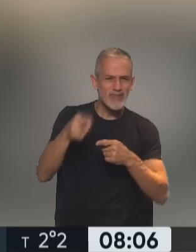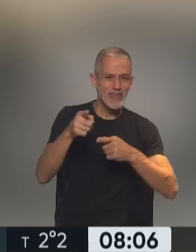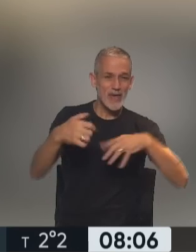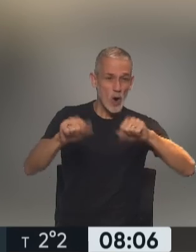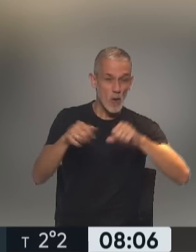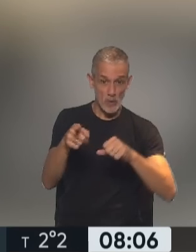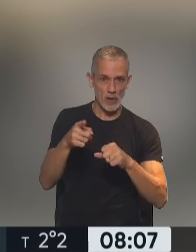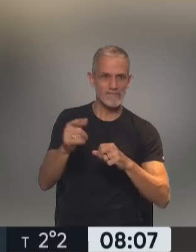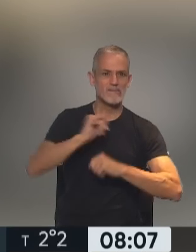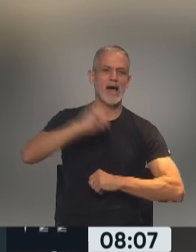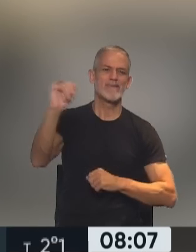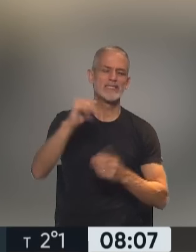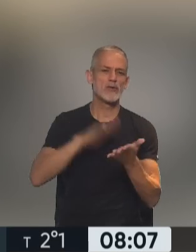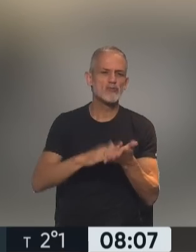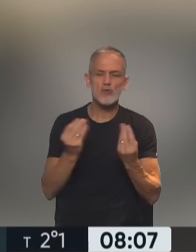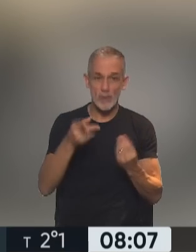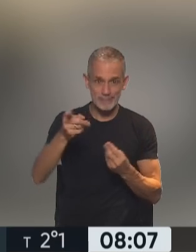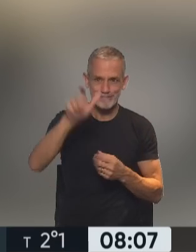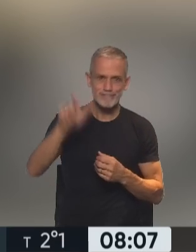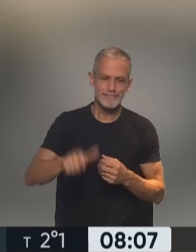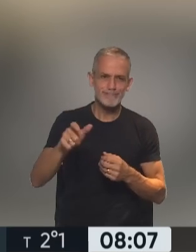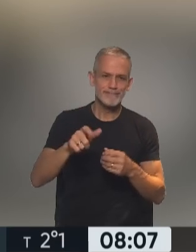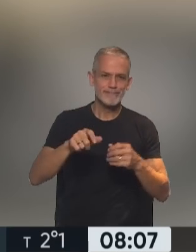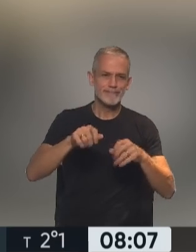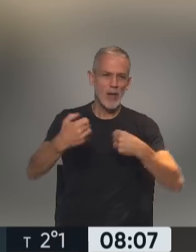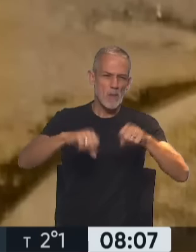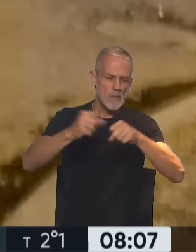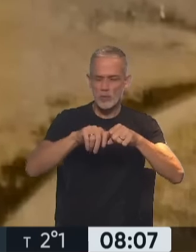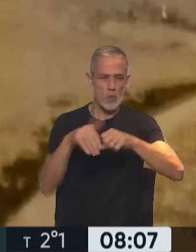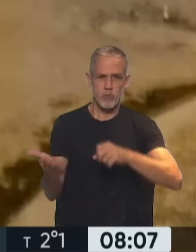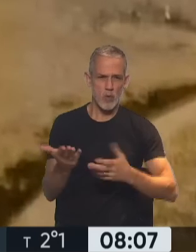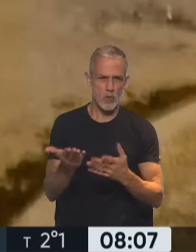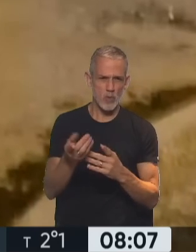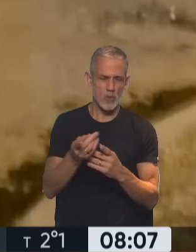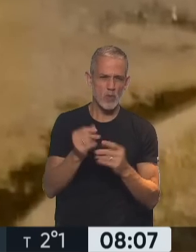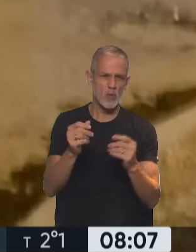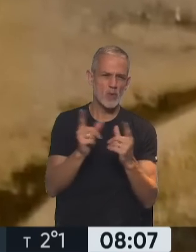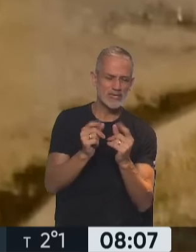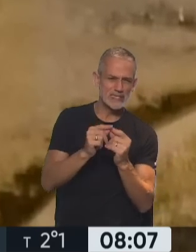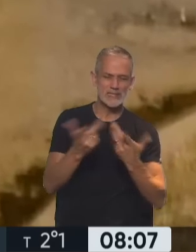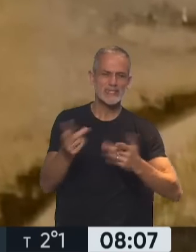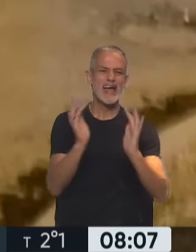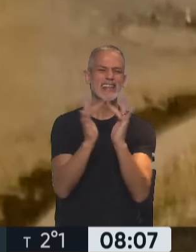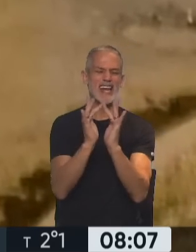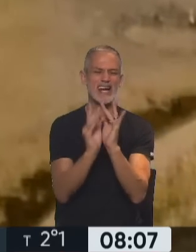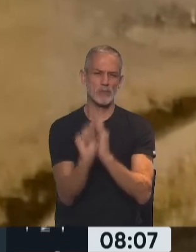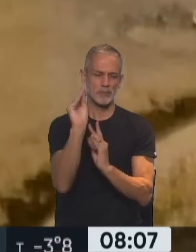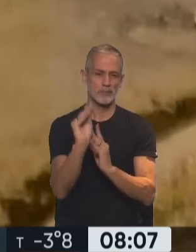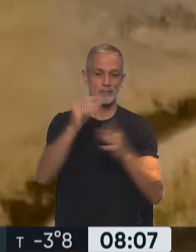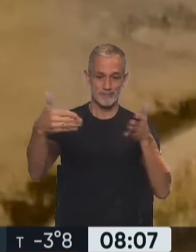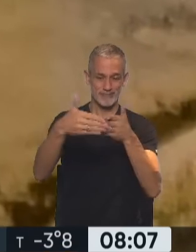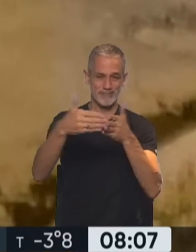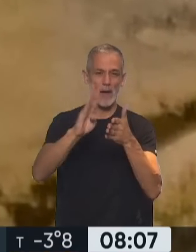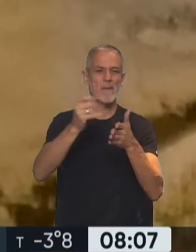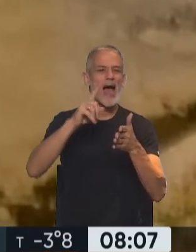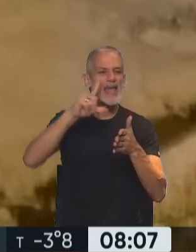fueron quienes alertaron respecto a justamente al hecho puntual a través de redes sociales el accidente ocurrió en el cruce de louis braille y